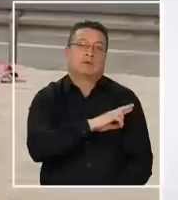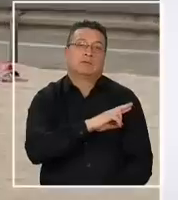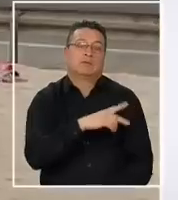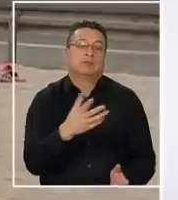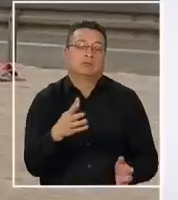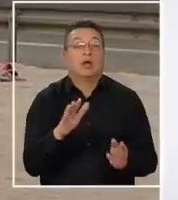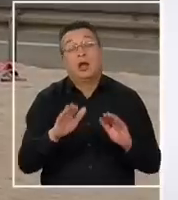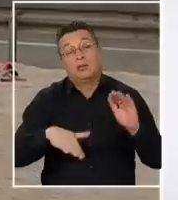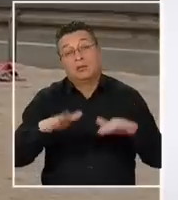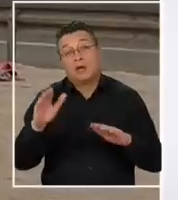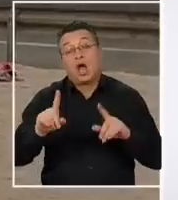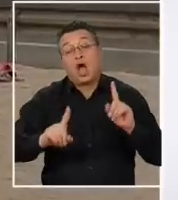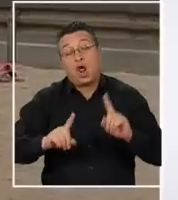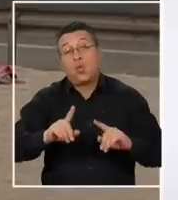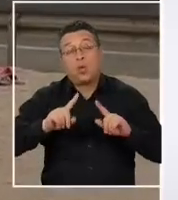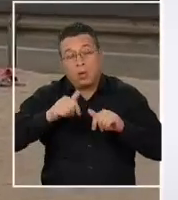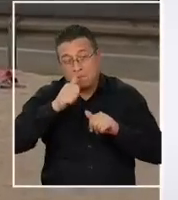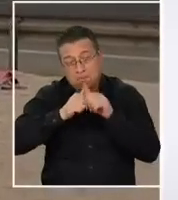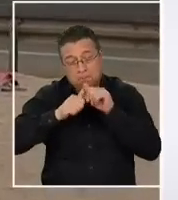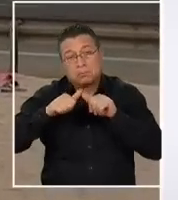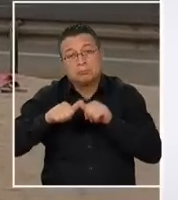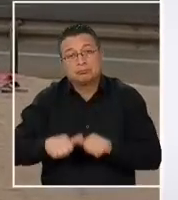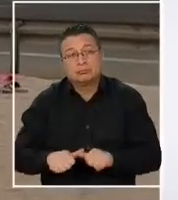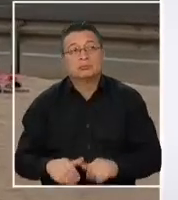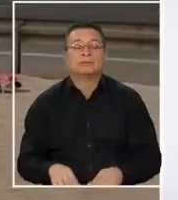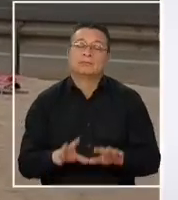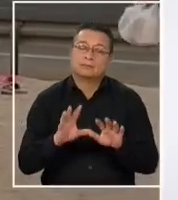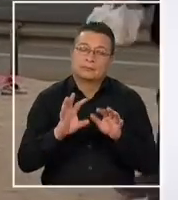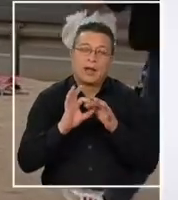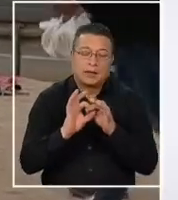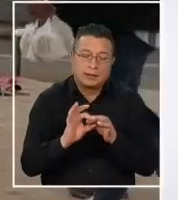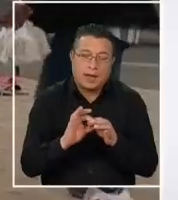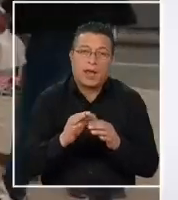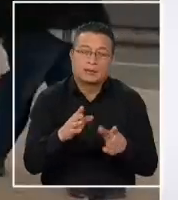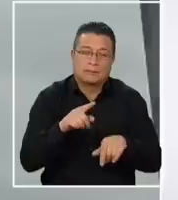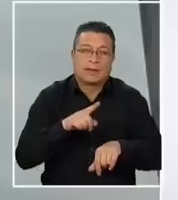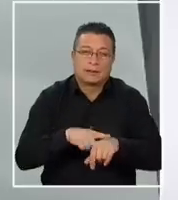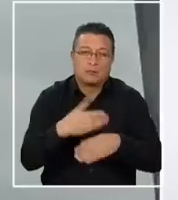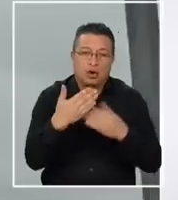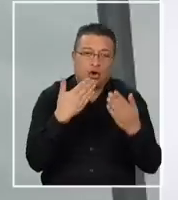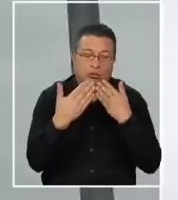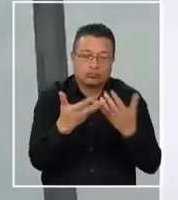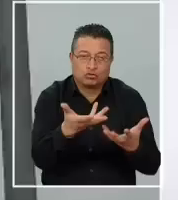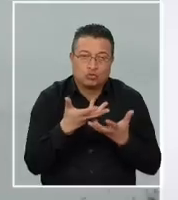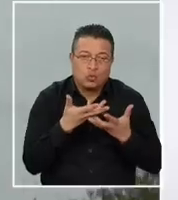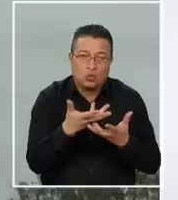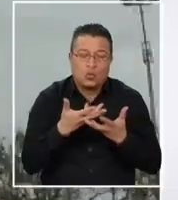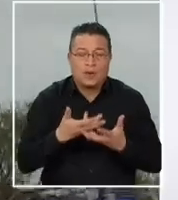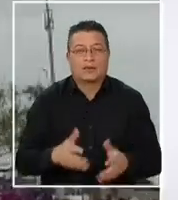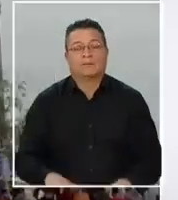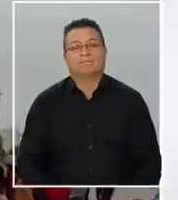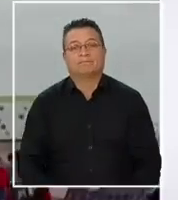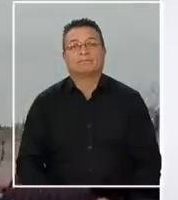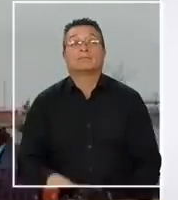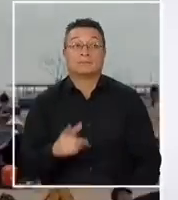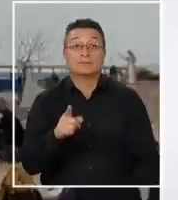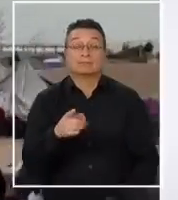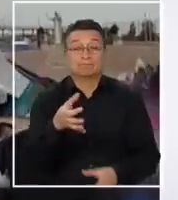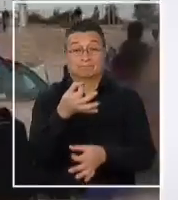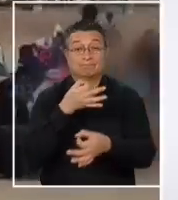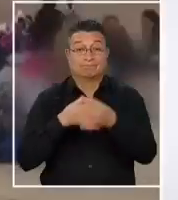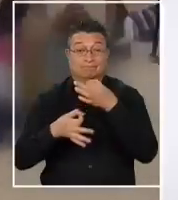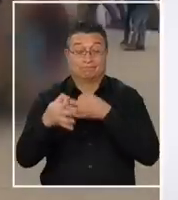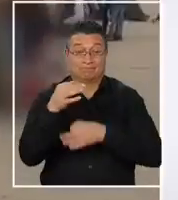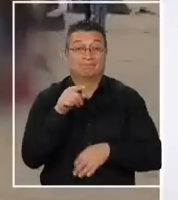así estamos. Esa es la situación. Belkis, muchas gracias por tu testimonio. Bueno, es parte de lo que nos comentan algunas de